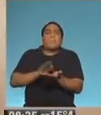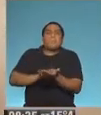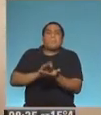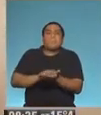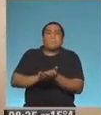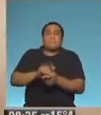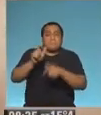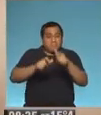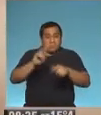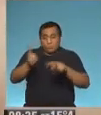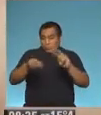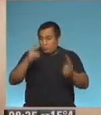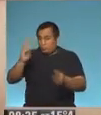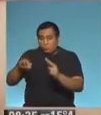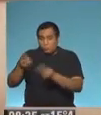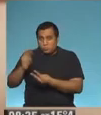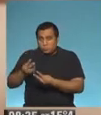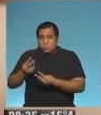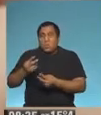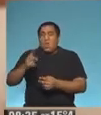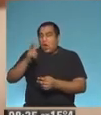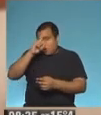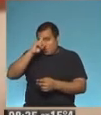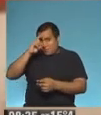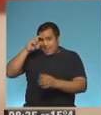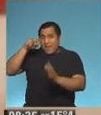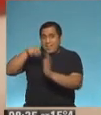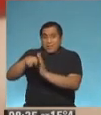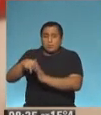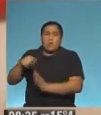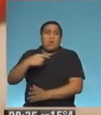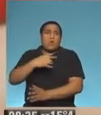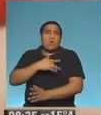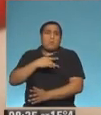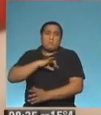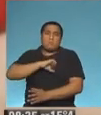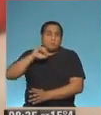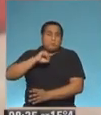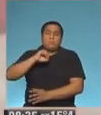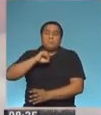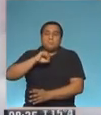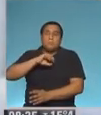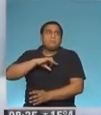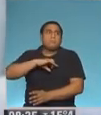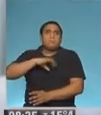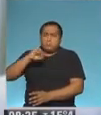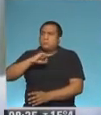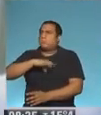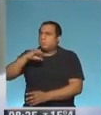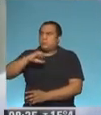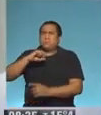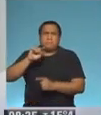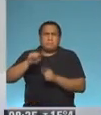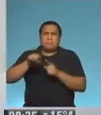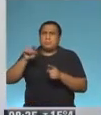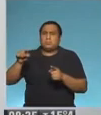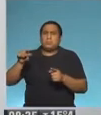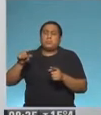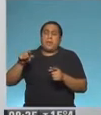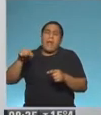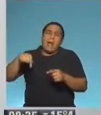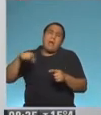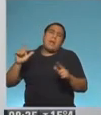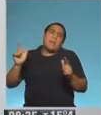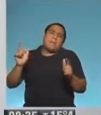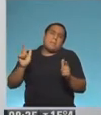los fallecimientos dentro del hospital por un infarto, que siempre los hay y cada vez han sido menos gracias al